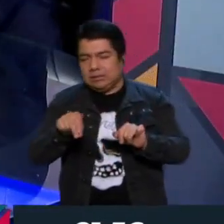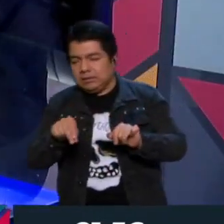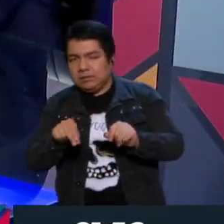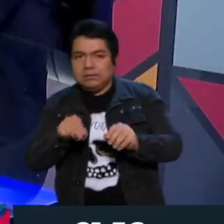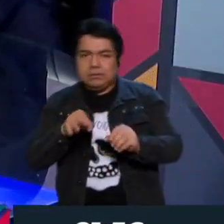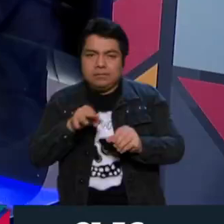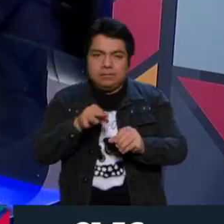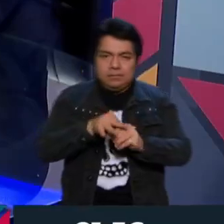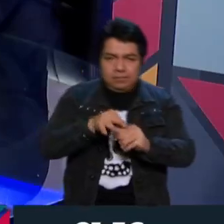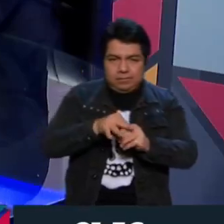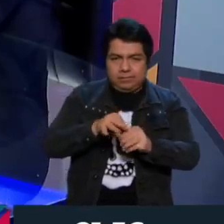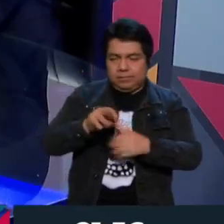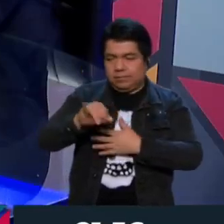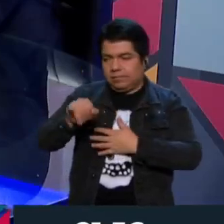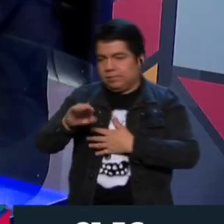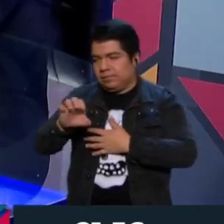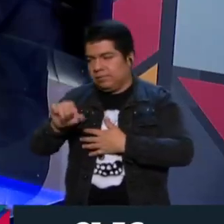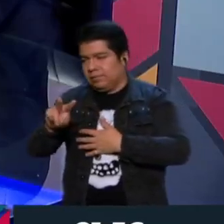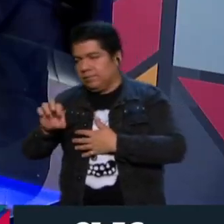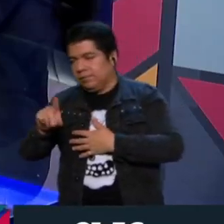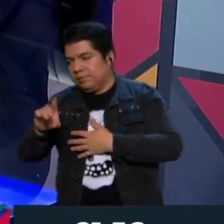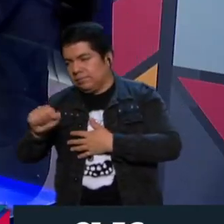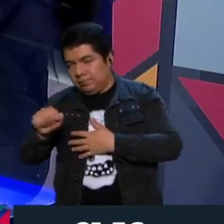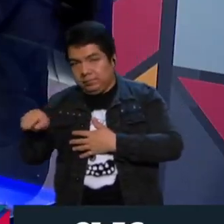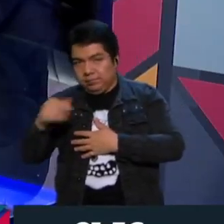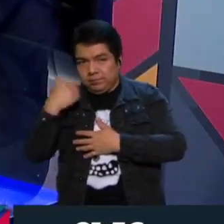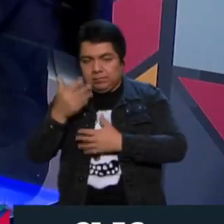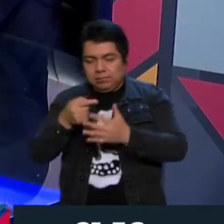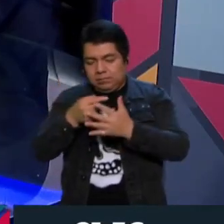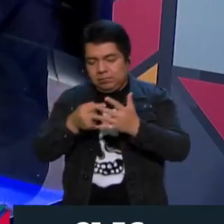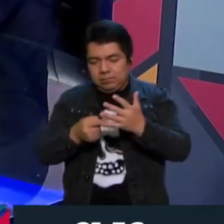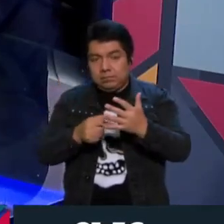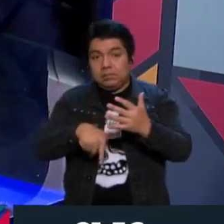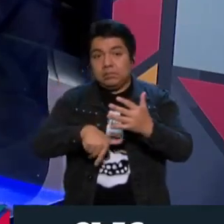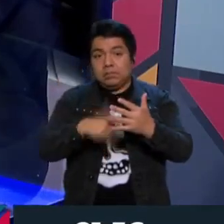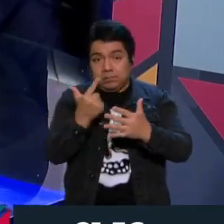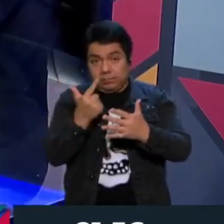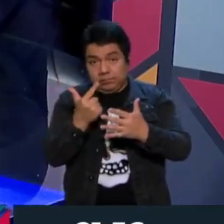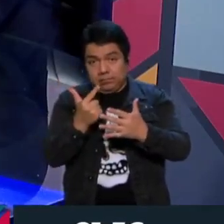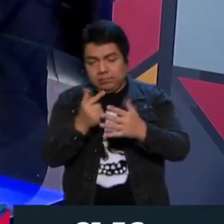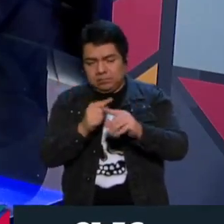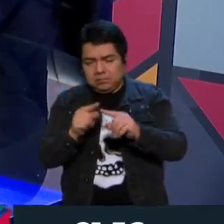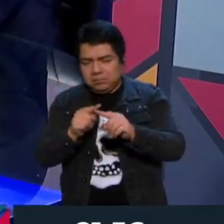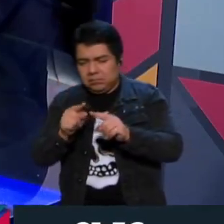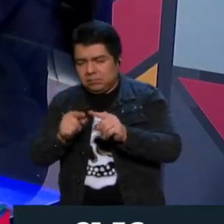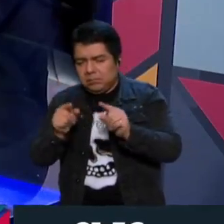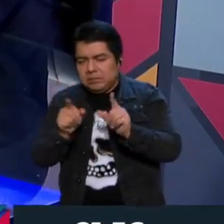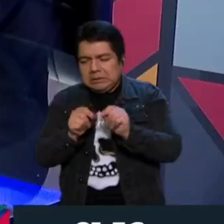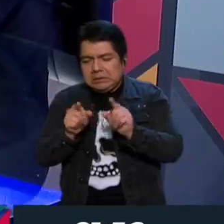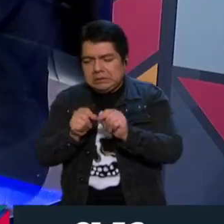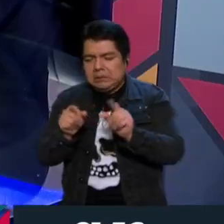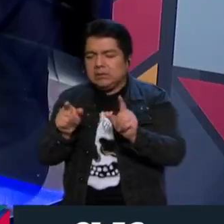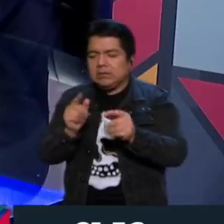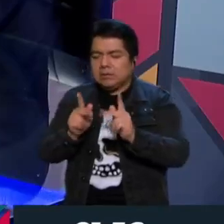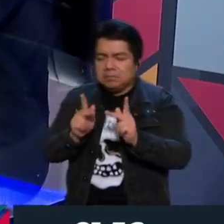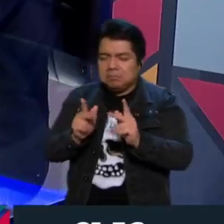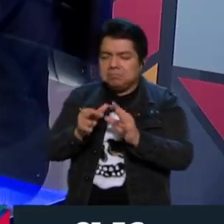electoral que intentó crear José Vasconcelos en su momento. Entonces, son estos 2 episodios muy contaditos, ¿no? Muy